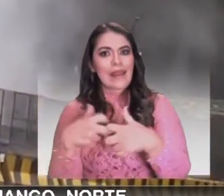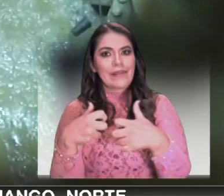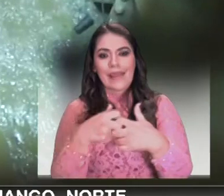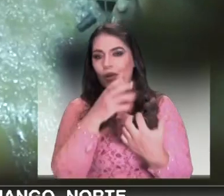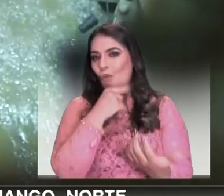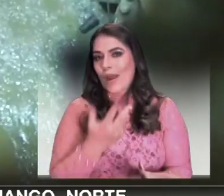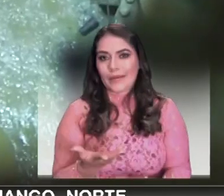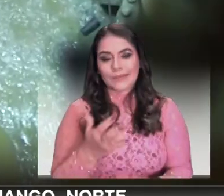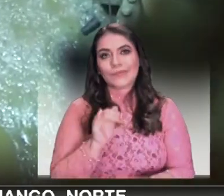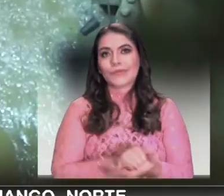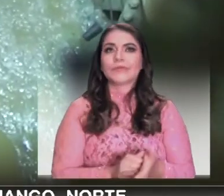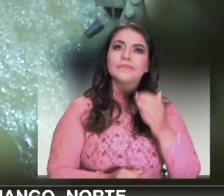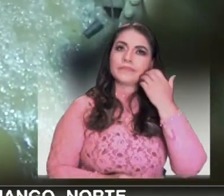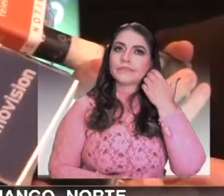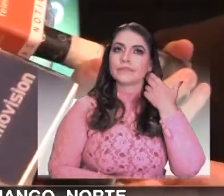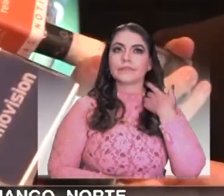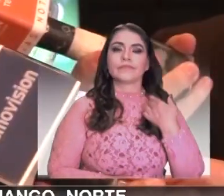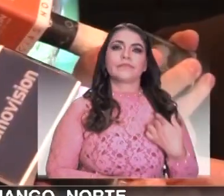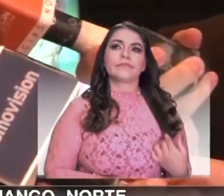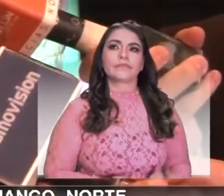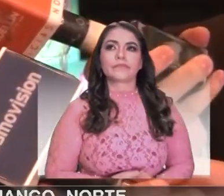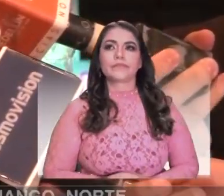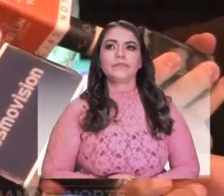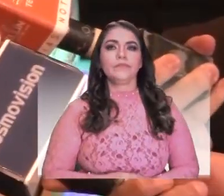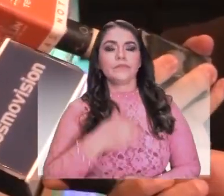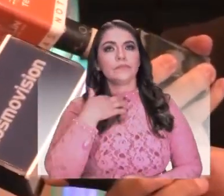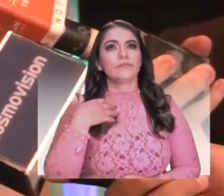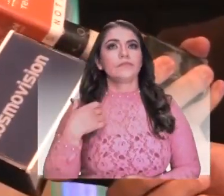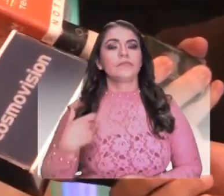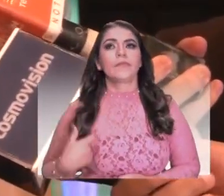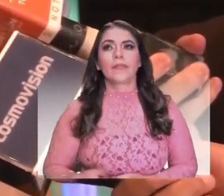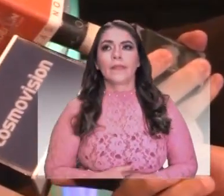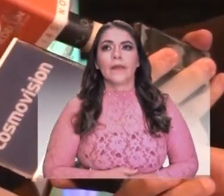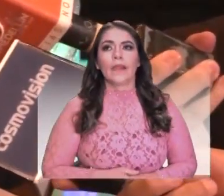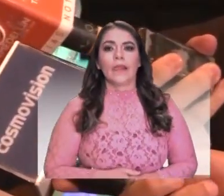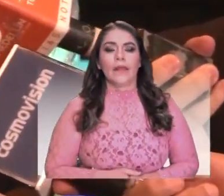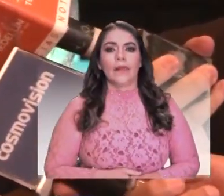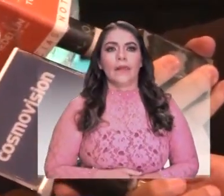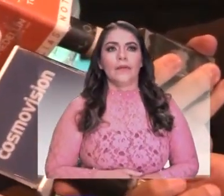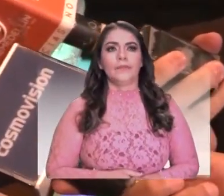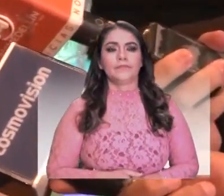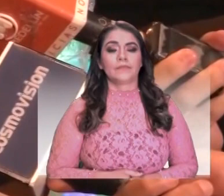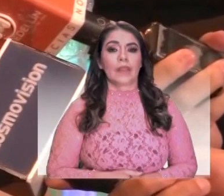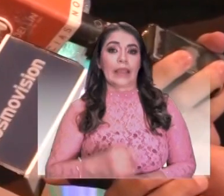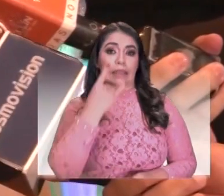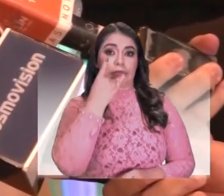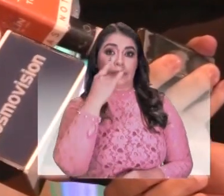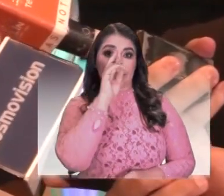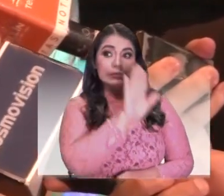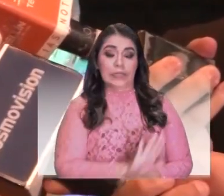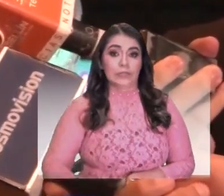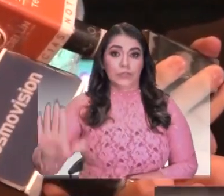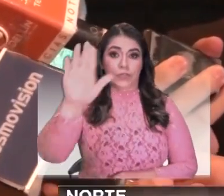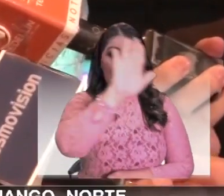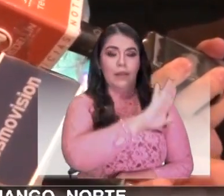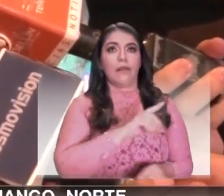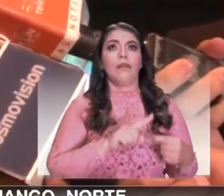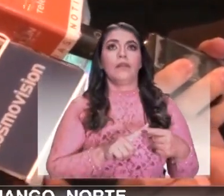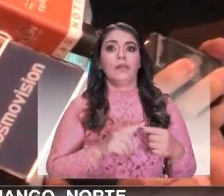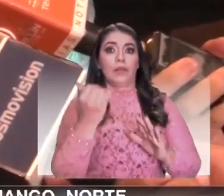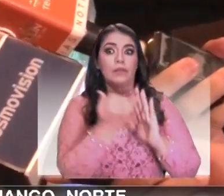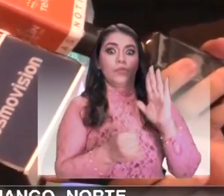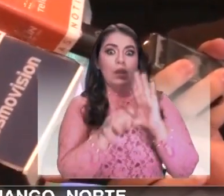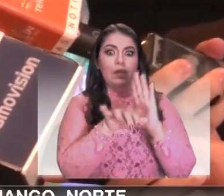central el conglomerado activo que presta un servicio calificado interés nacional para el país como es el de newton